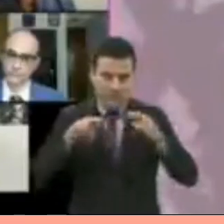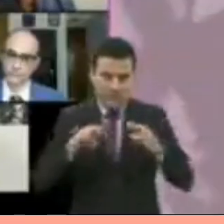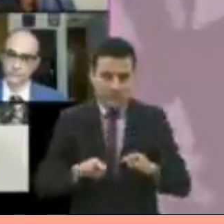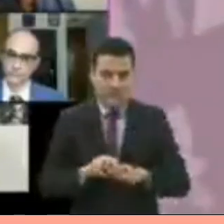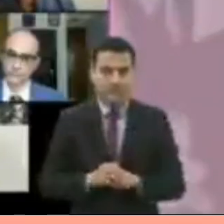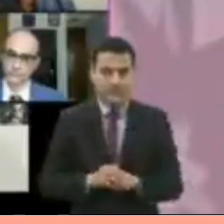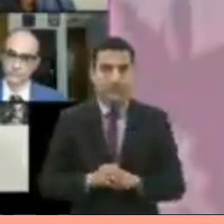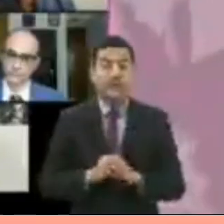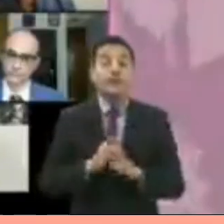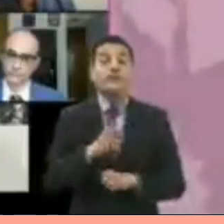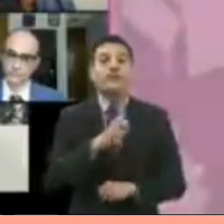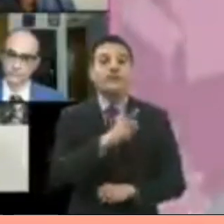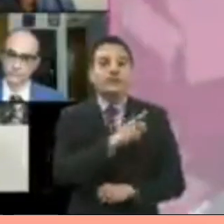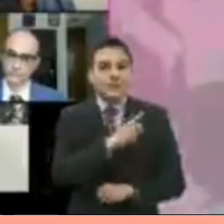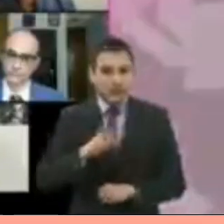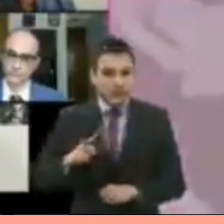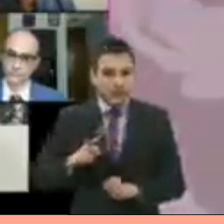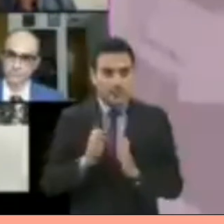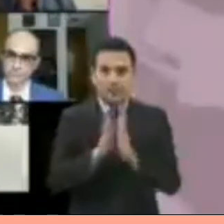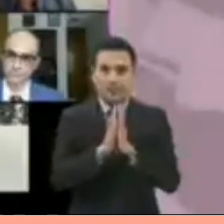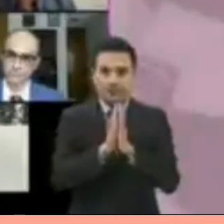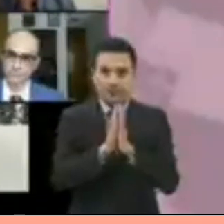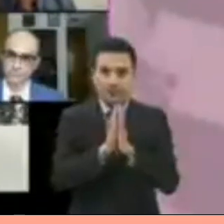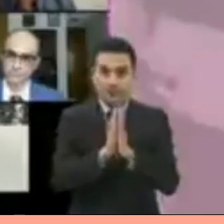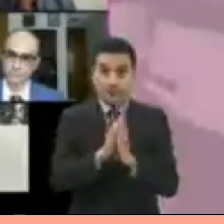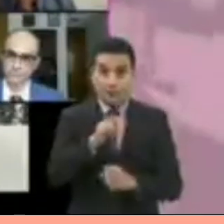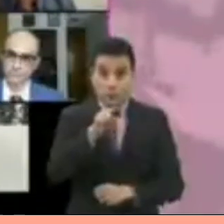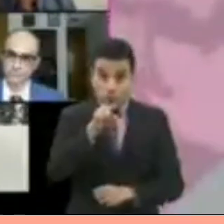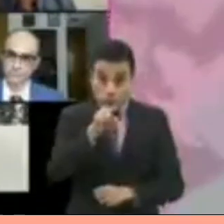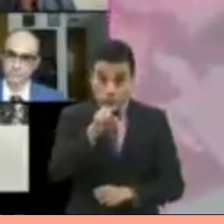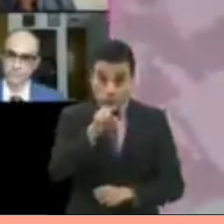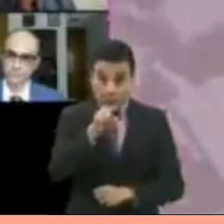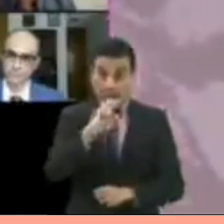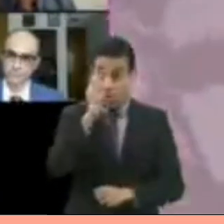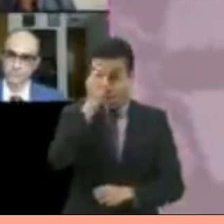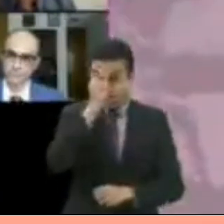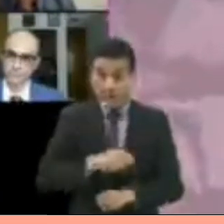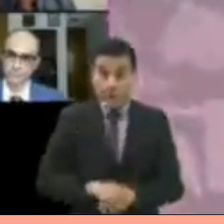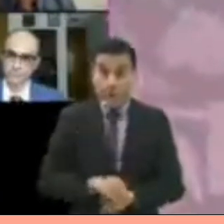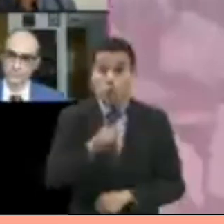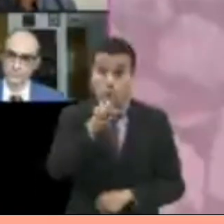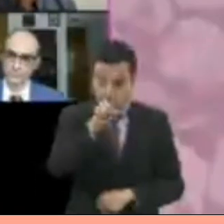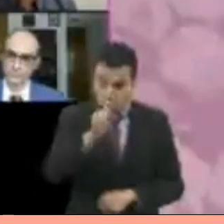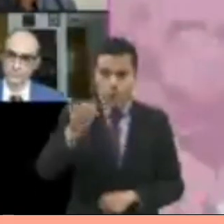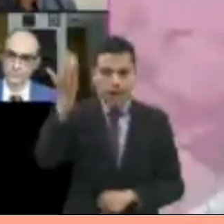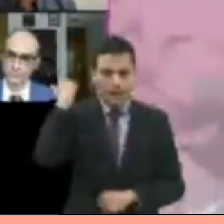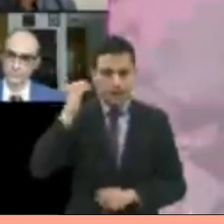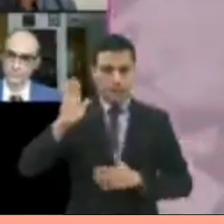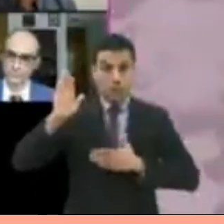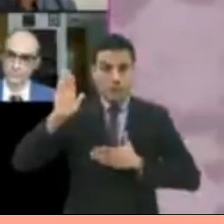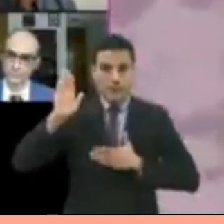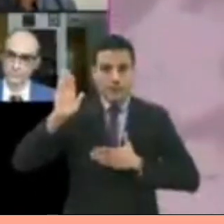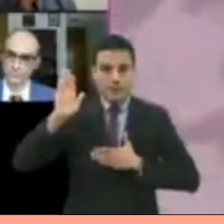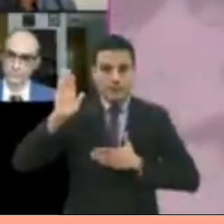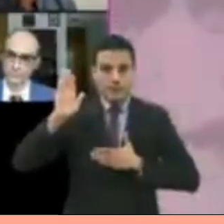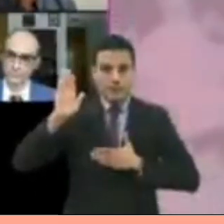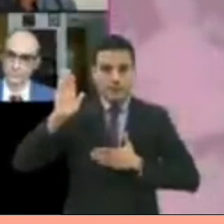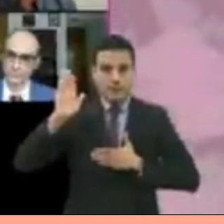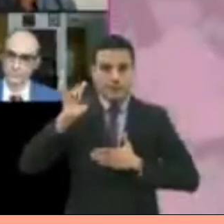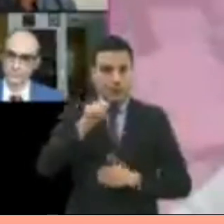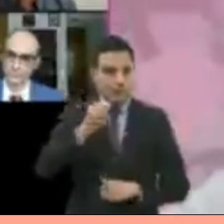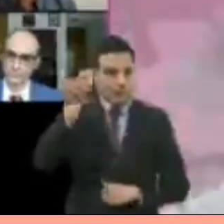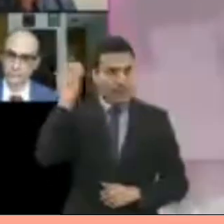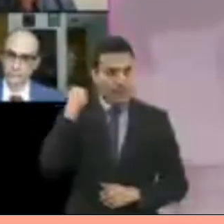que con respeto, respeto a la investidura y recordándole que usted protestó cuando tomó posesión como